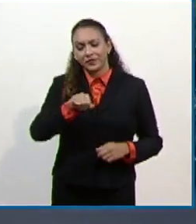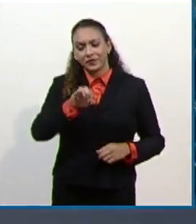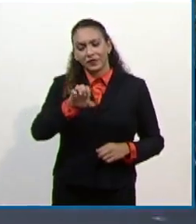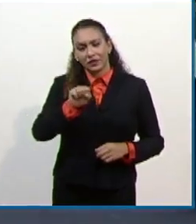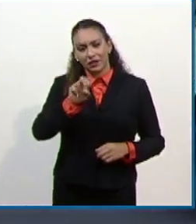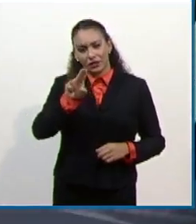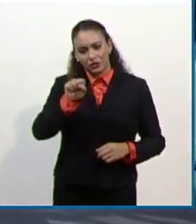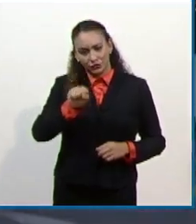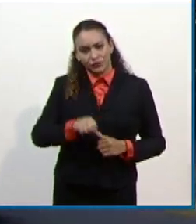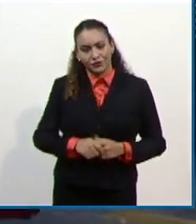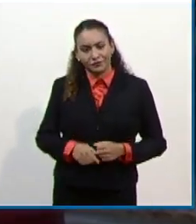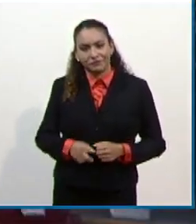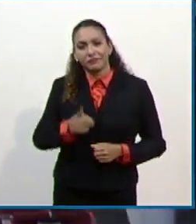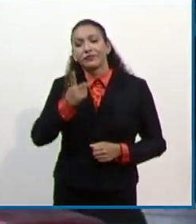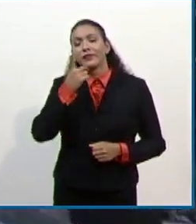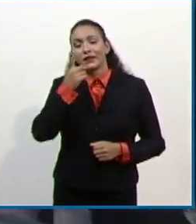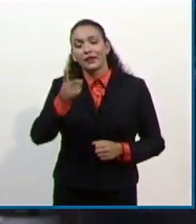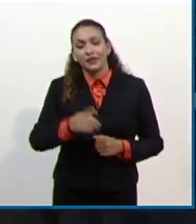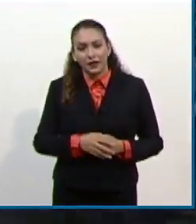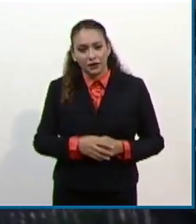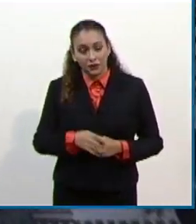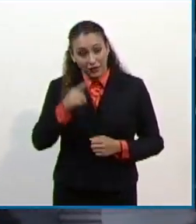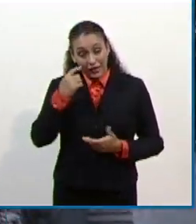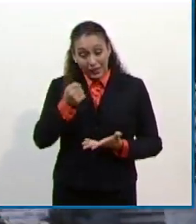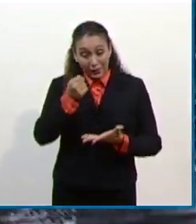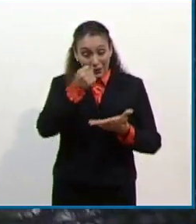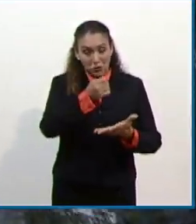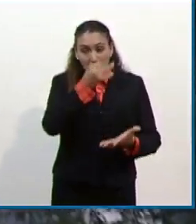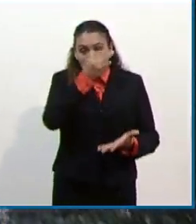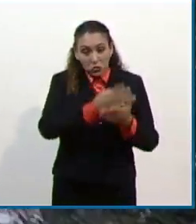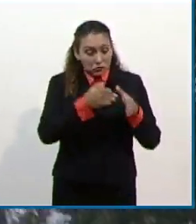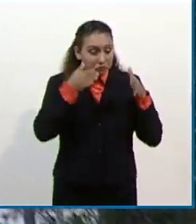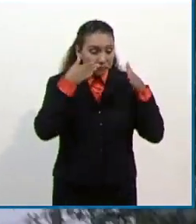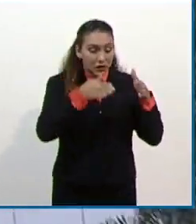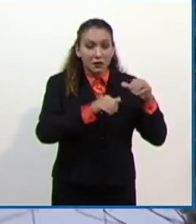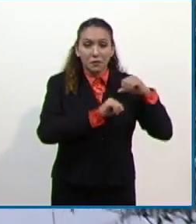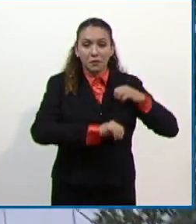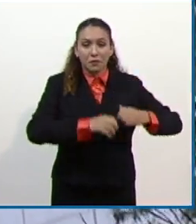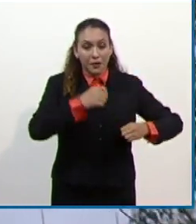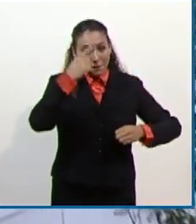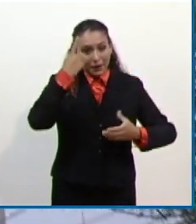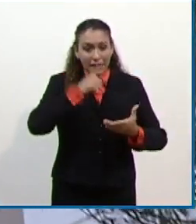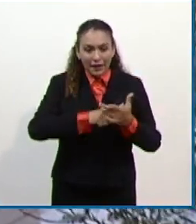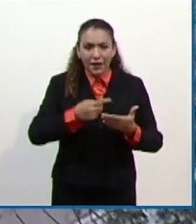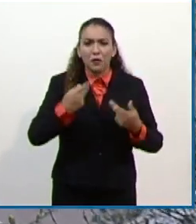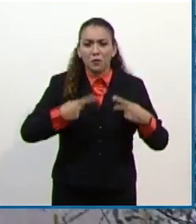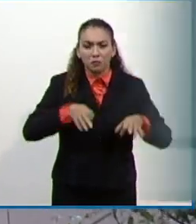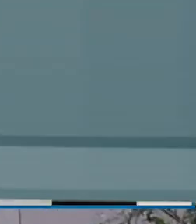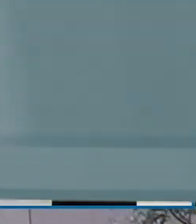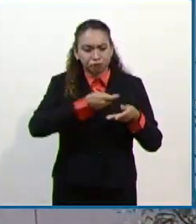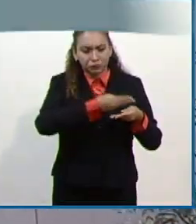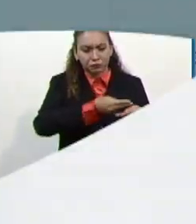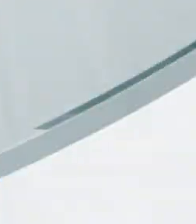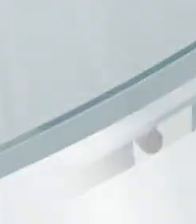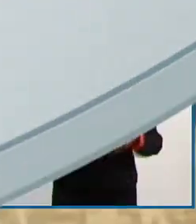González Pimentel, se refirió a la autonomía presupuestaria que debe tener el Poder Judicial de la Federación.